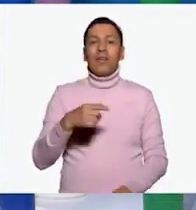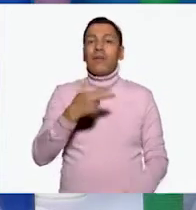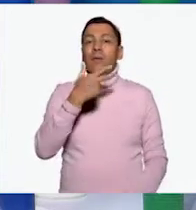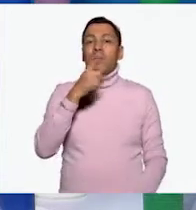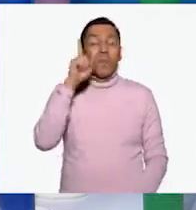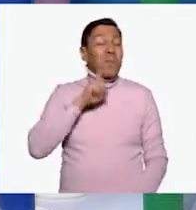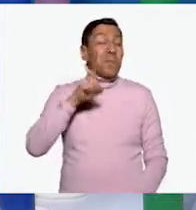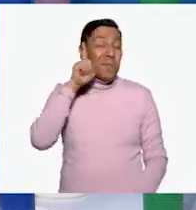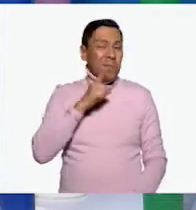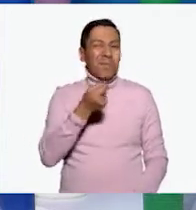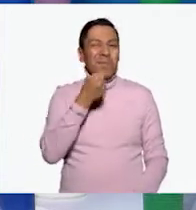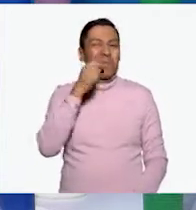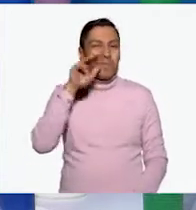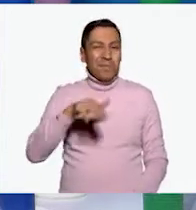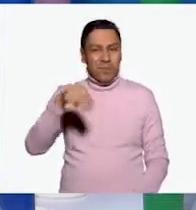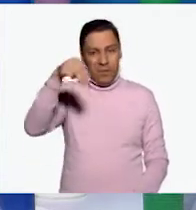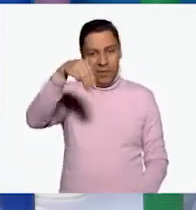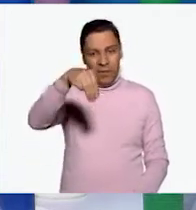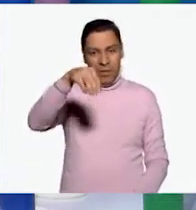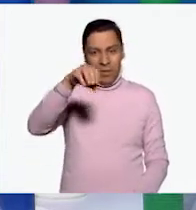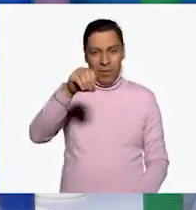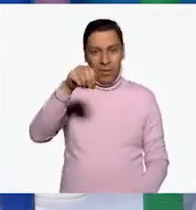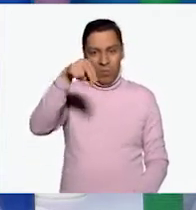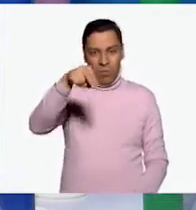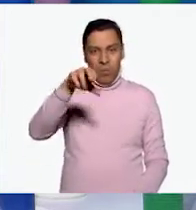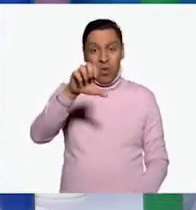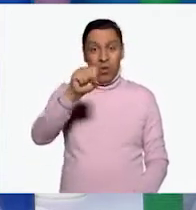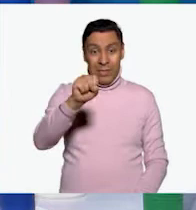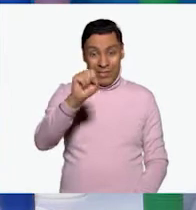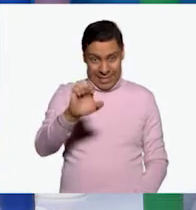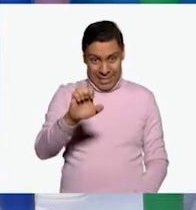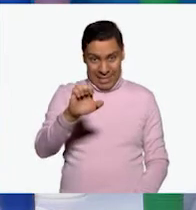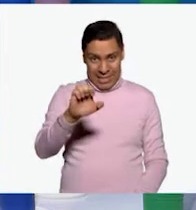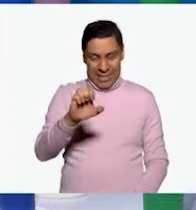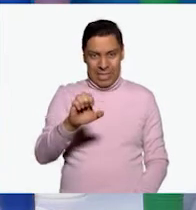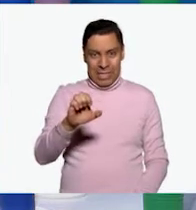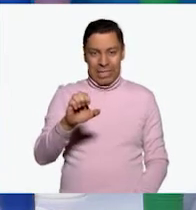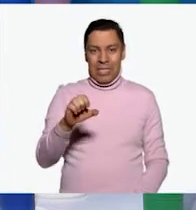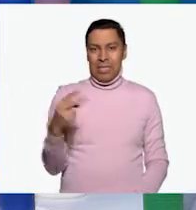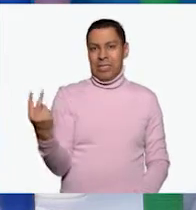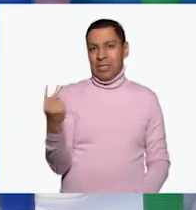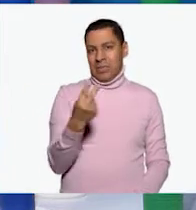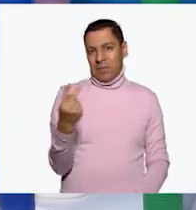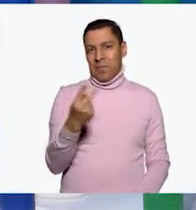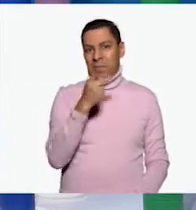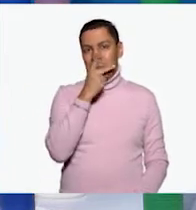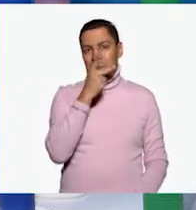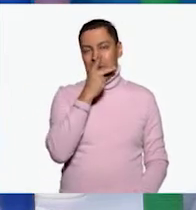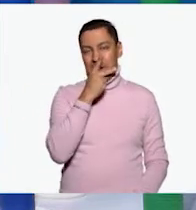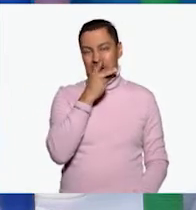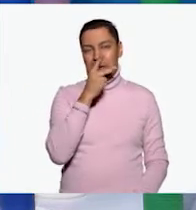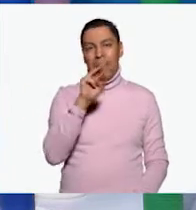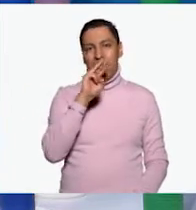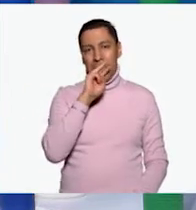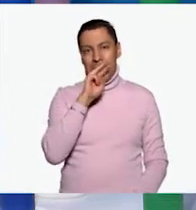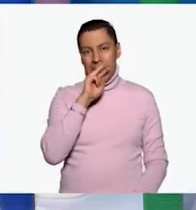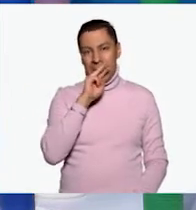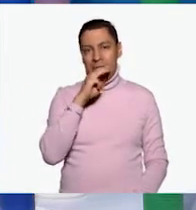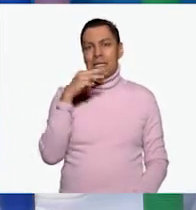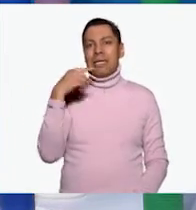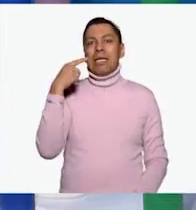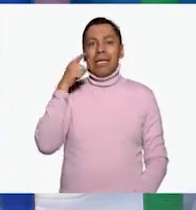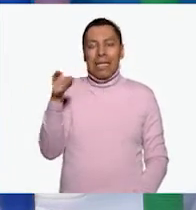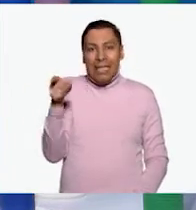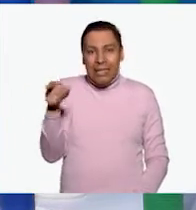Montserrat. Lo que quiere ver fue algo que le sucedió con sus padres. ¿Qué les parece si vemos el video para saber qué fue